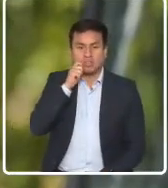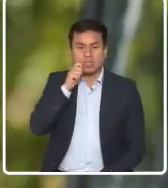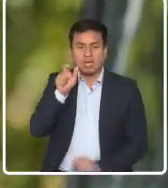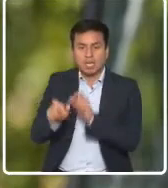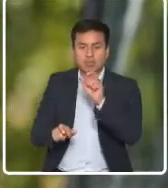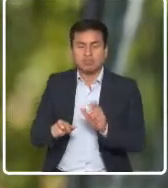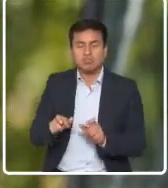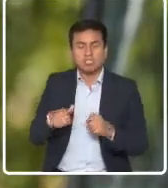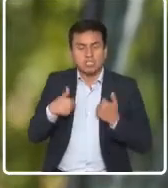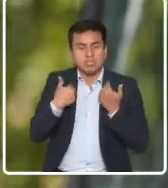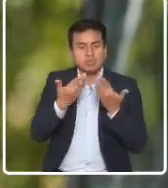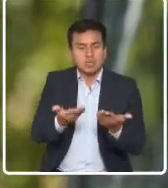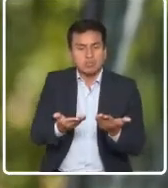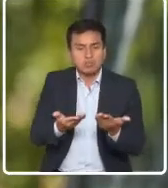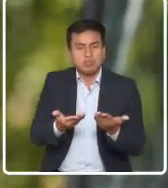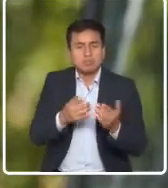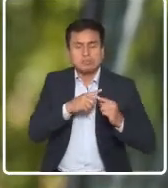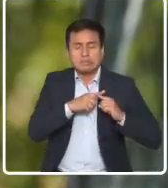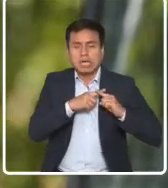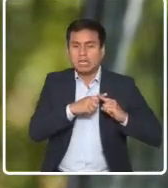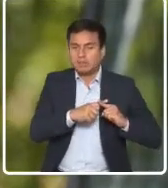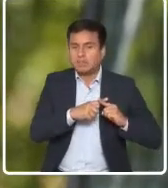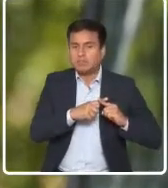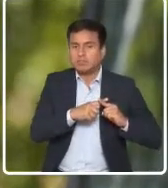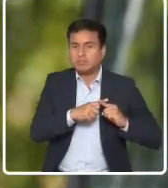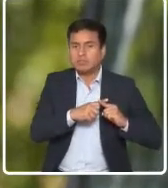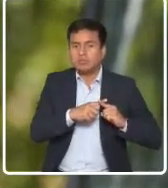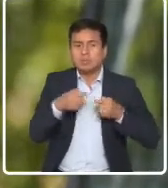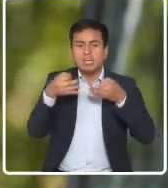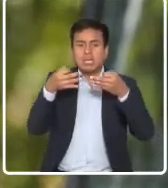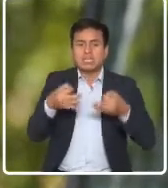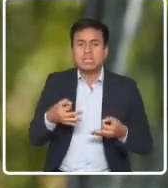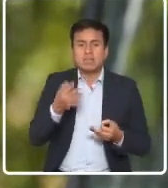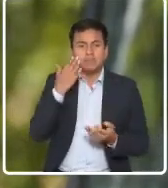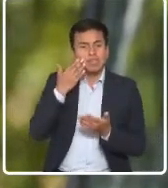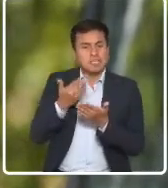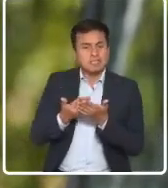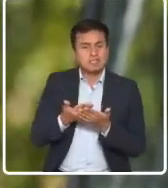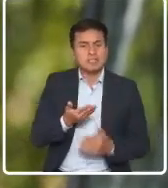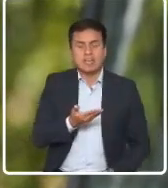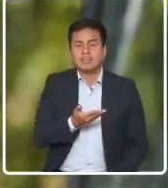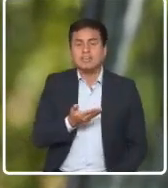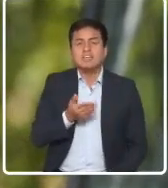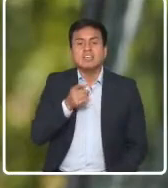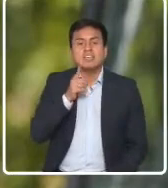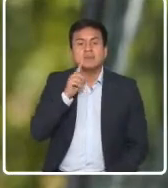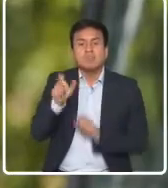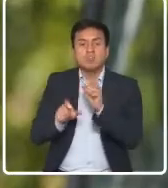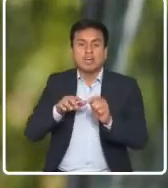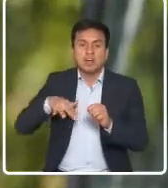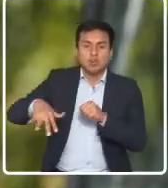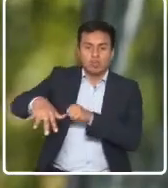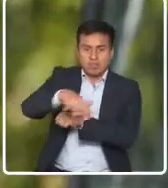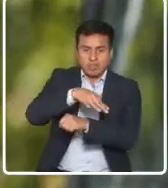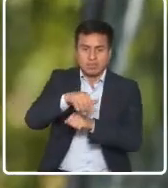aquellos que están dispuestos incluso al sacrificio para garantizar el bienestar de quienes los